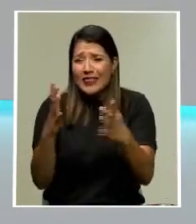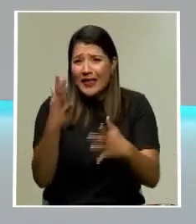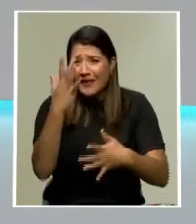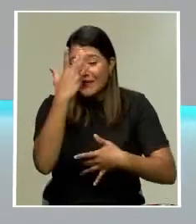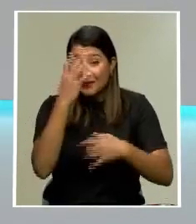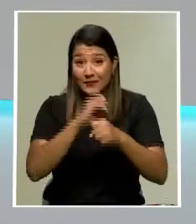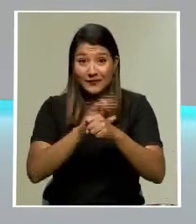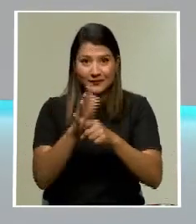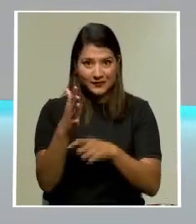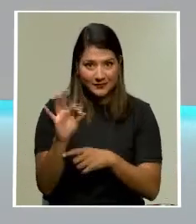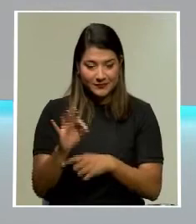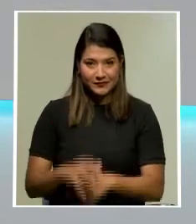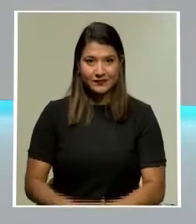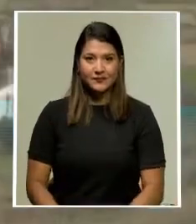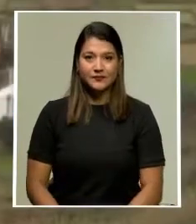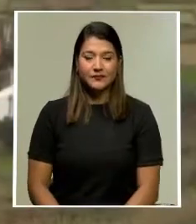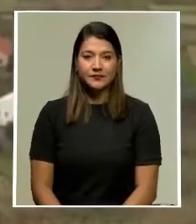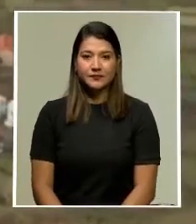pandemia.